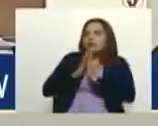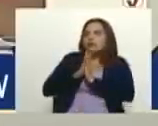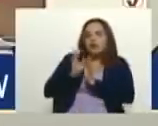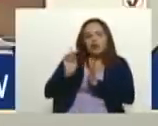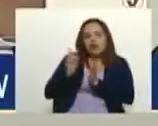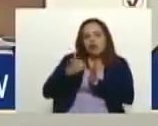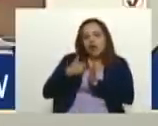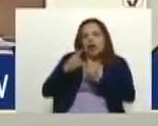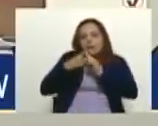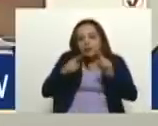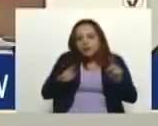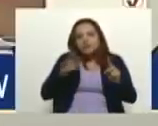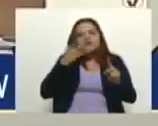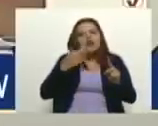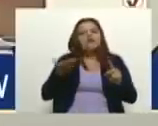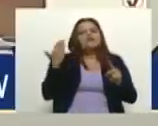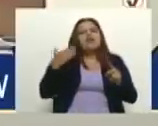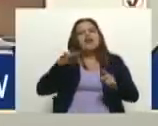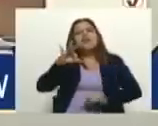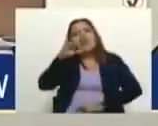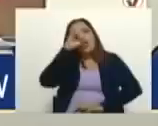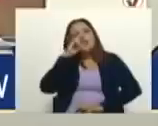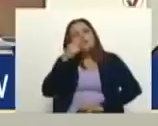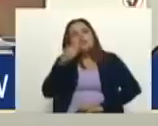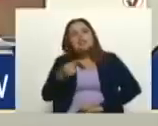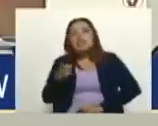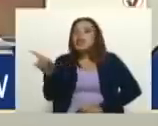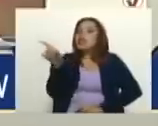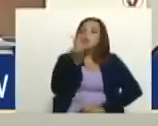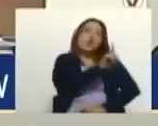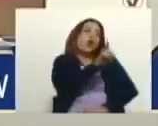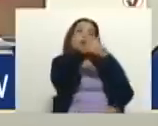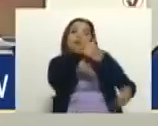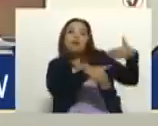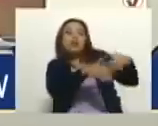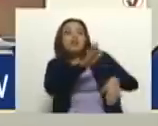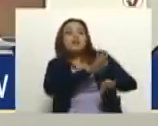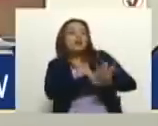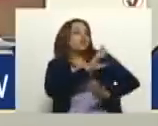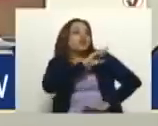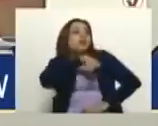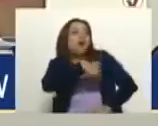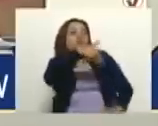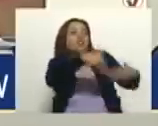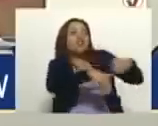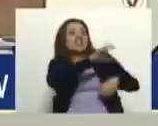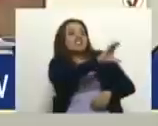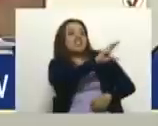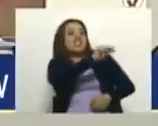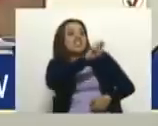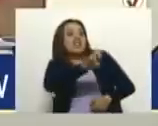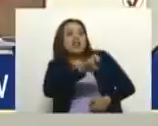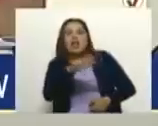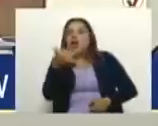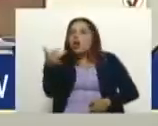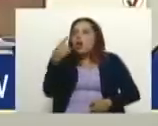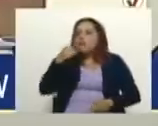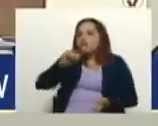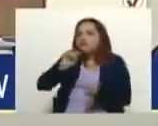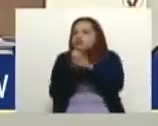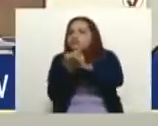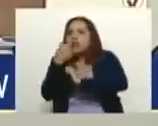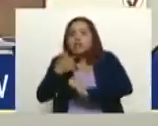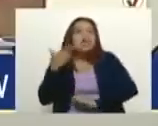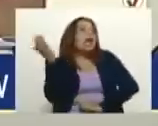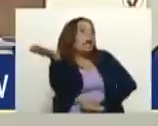y a mí hace 3 años me dicen no vote porque no se puede votar con ese CNE, y hoy me dicen vota porque yo